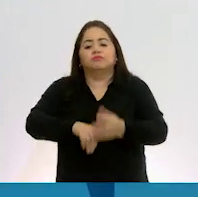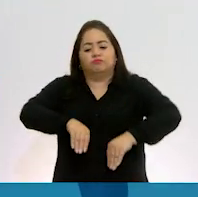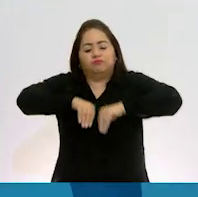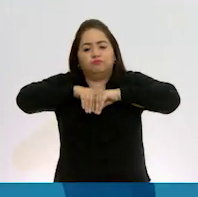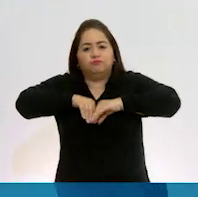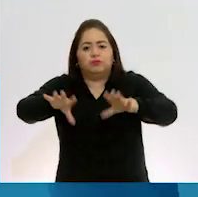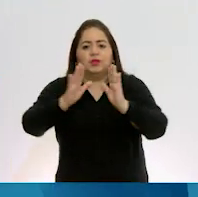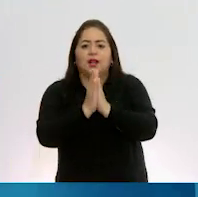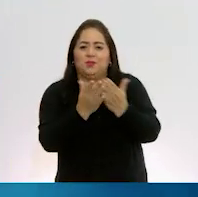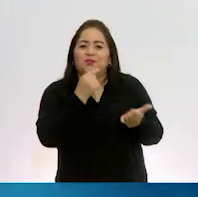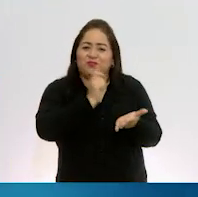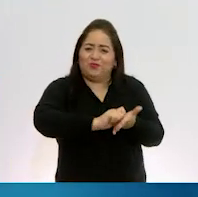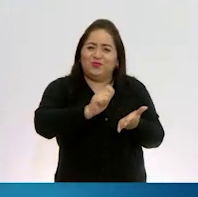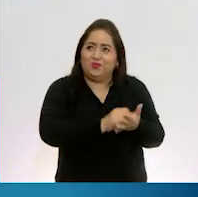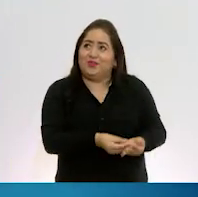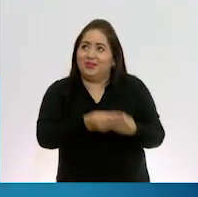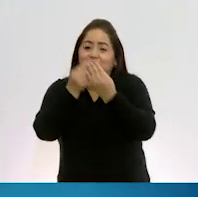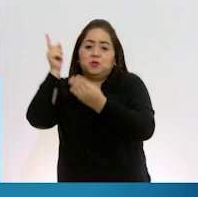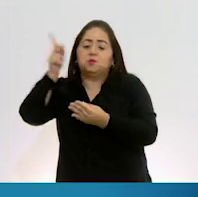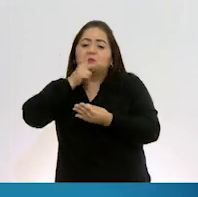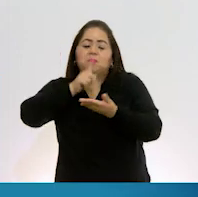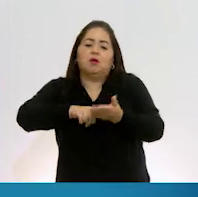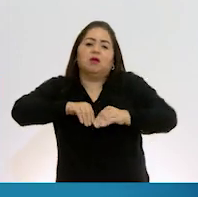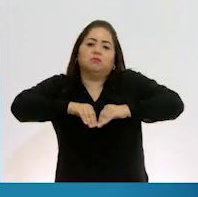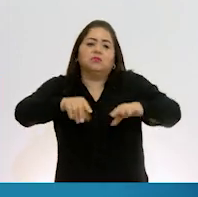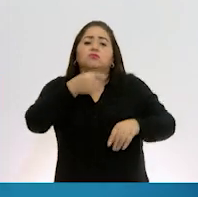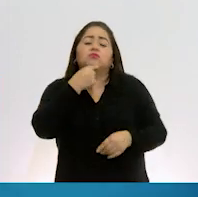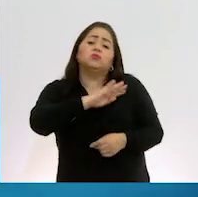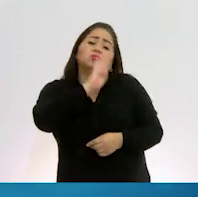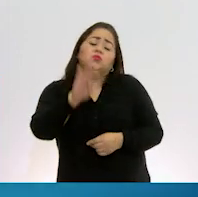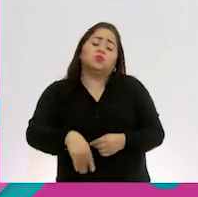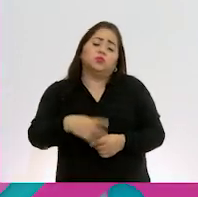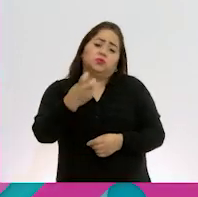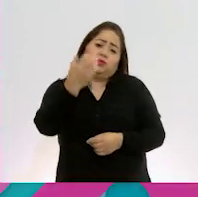el título El diario de Ana Frank.